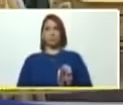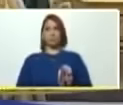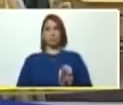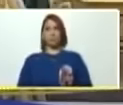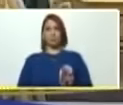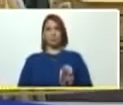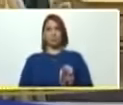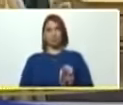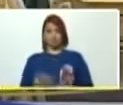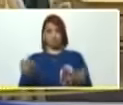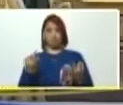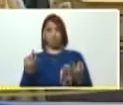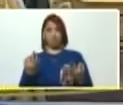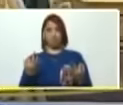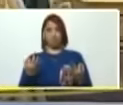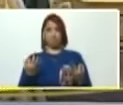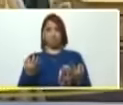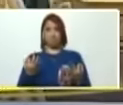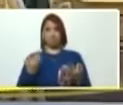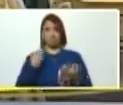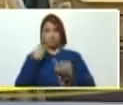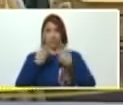¿Estamos en lo cierto? Vamos a ver, estado Zulia, adelante.